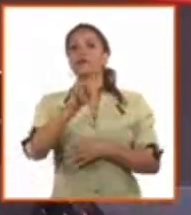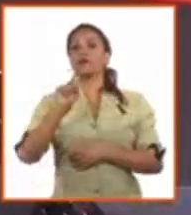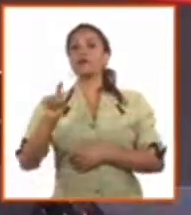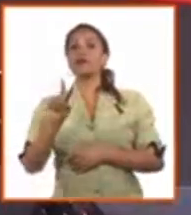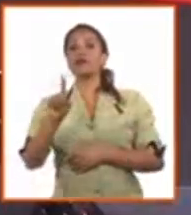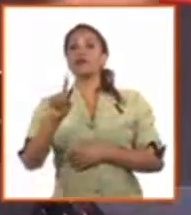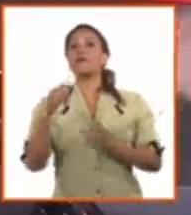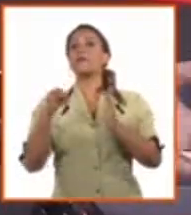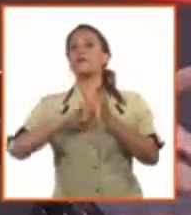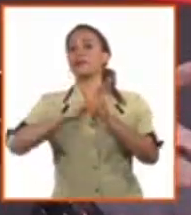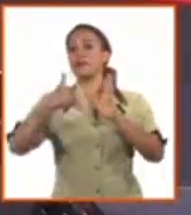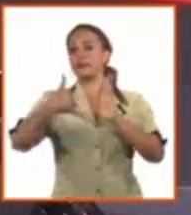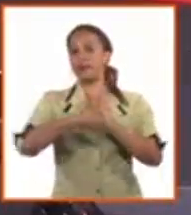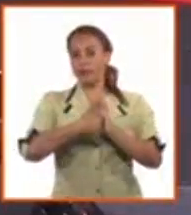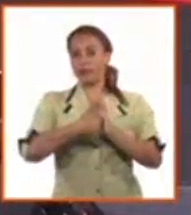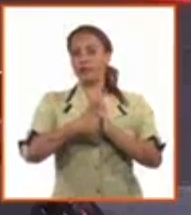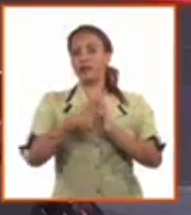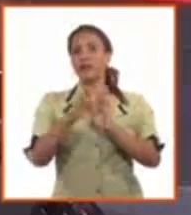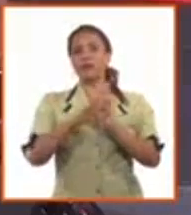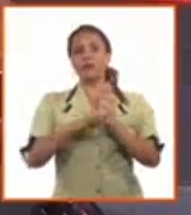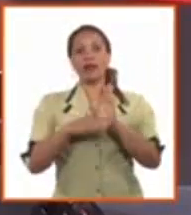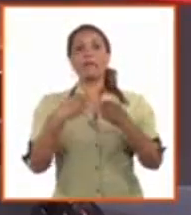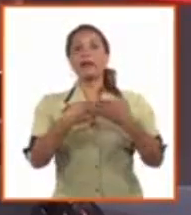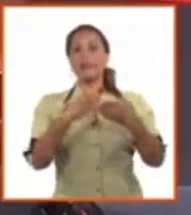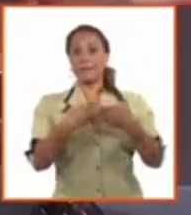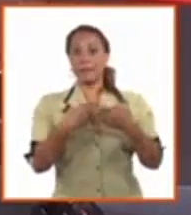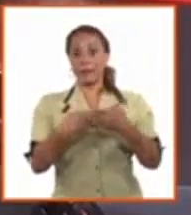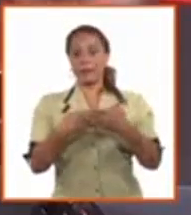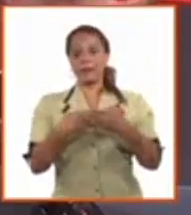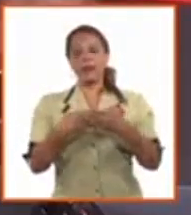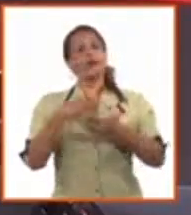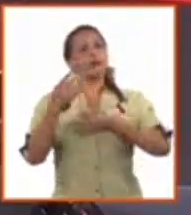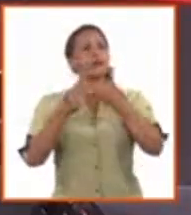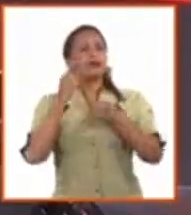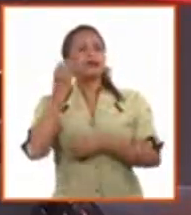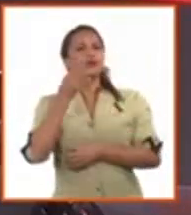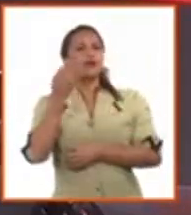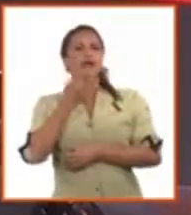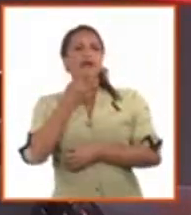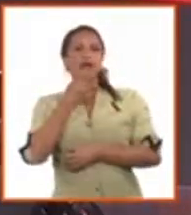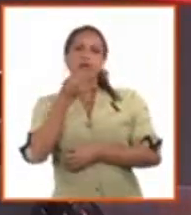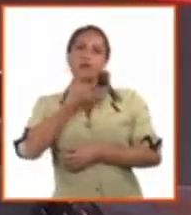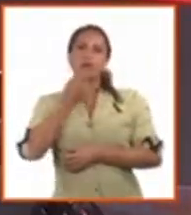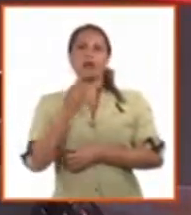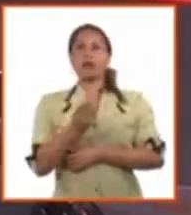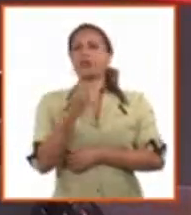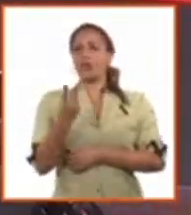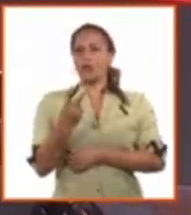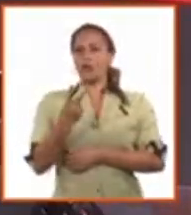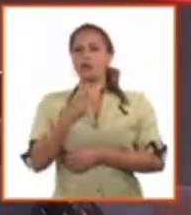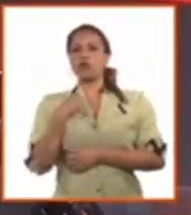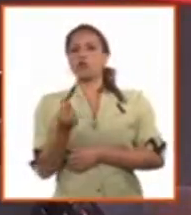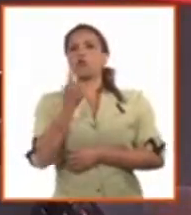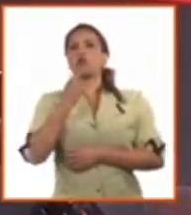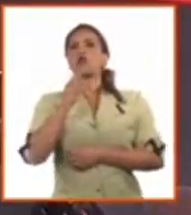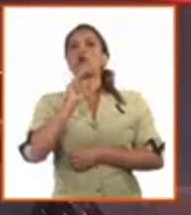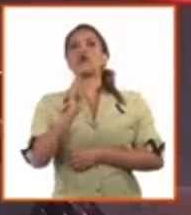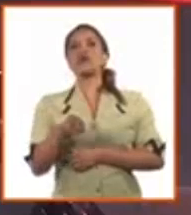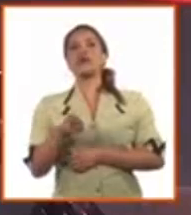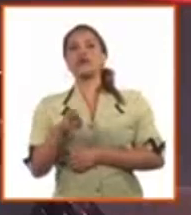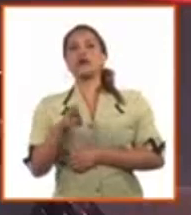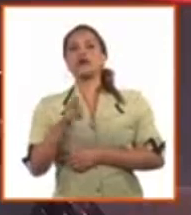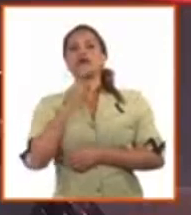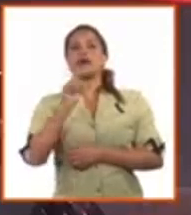21 proyectos en el programa sectorial creo que mencionó dos ahora mismo hay una orientada al fortalecimiento